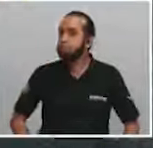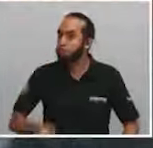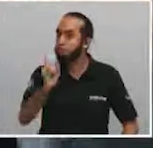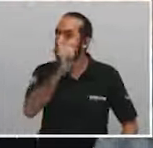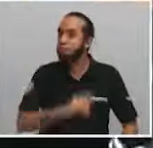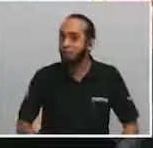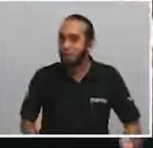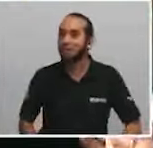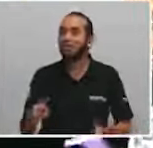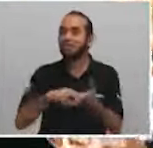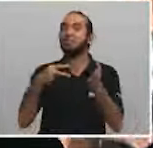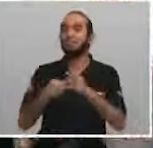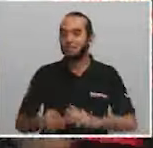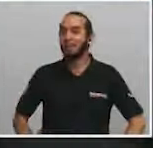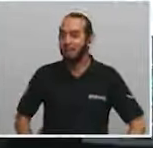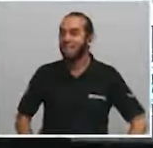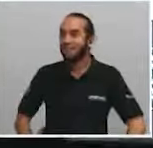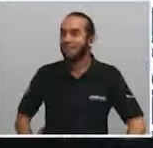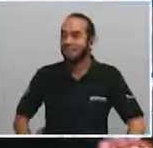Ganando, ¿qué nos irá a traer?